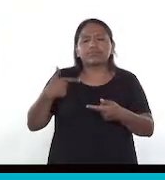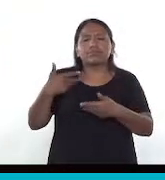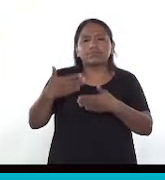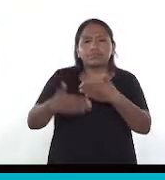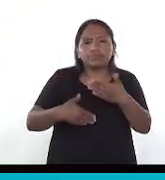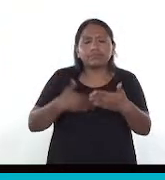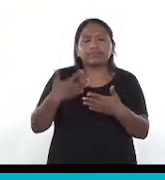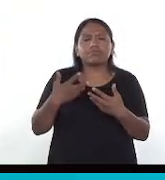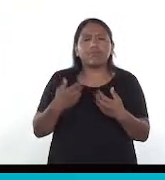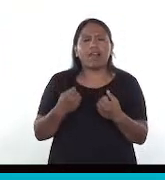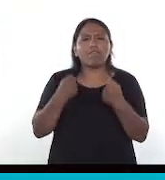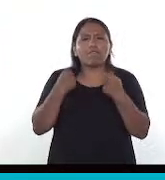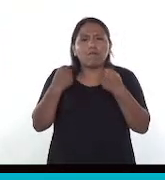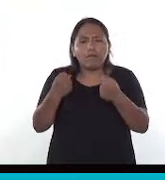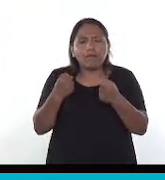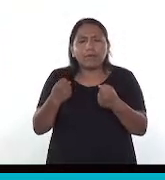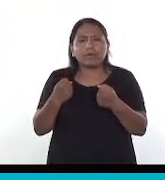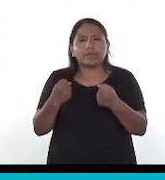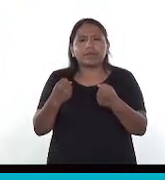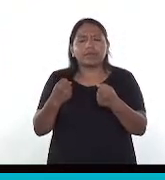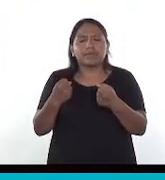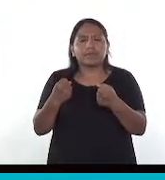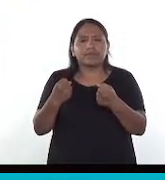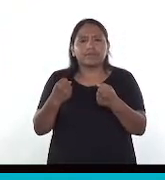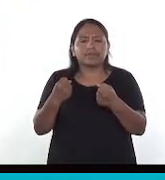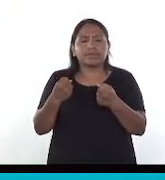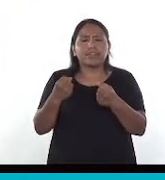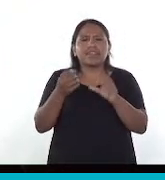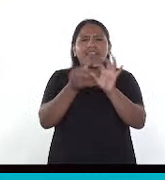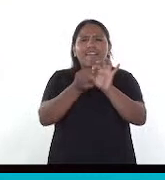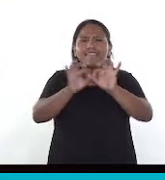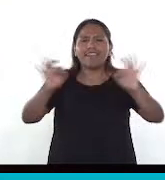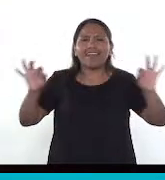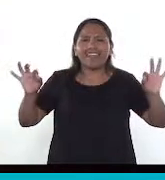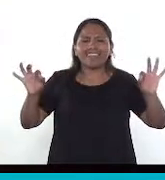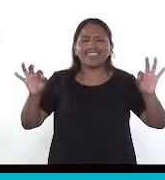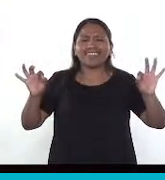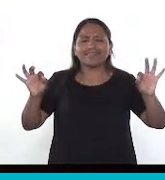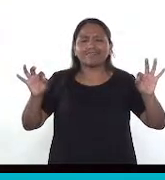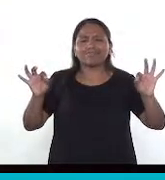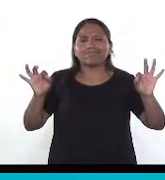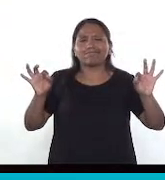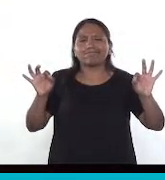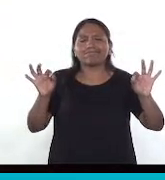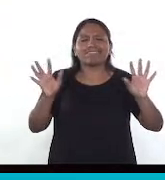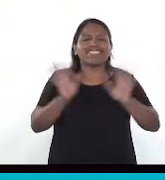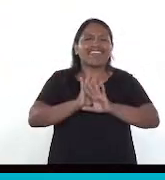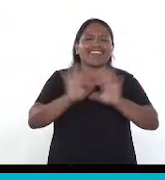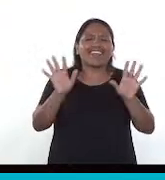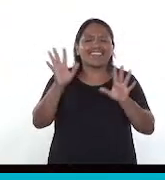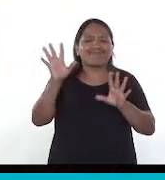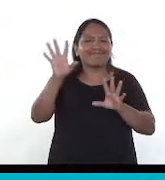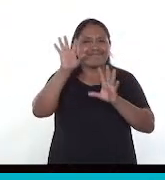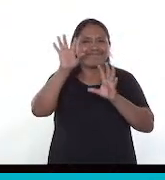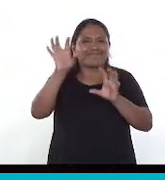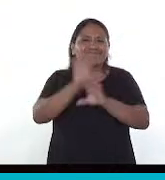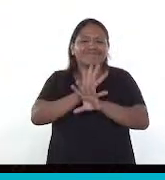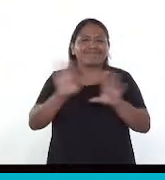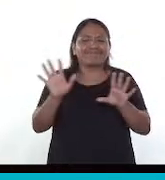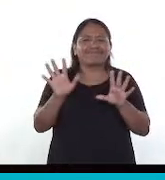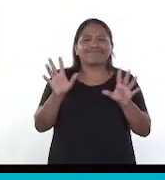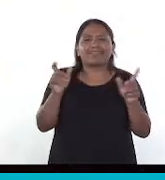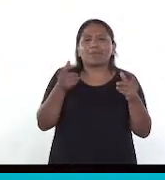con más fuerza que nunca esa frase que ya excede su fonética que excede la construcción